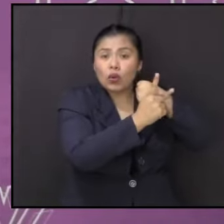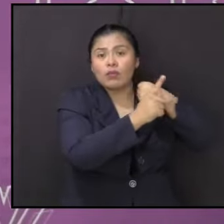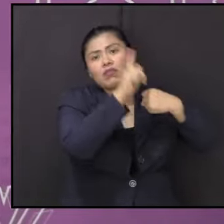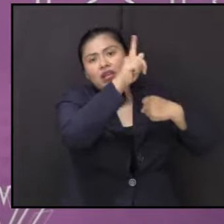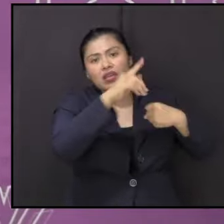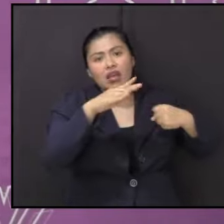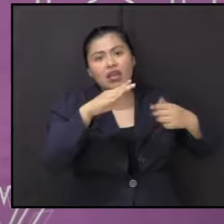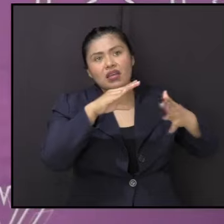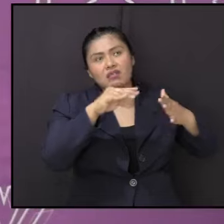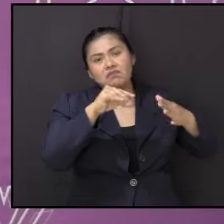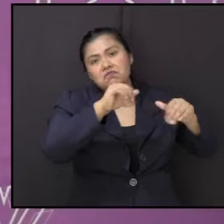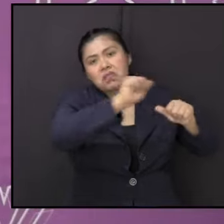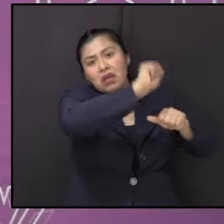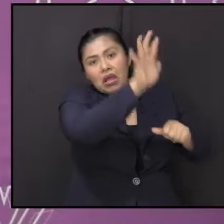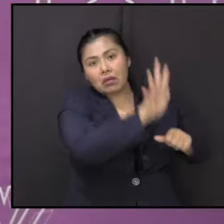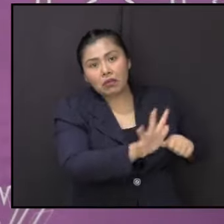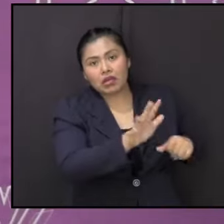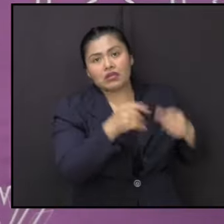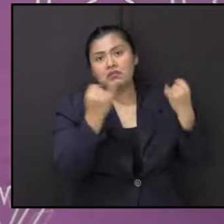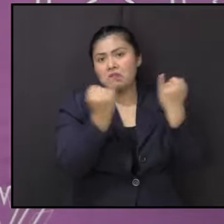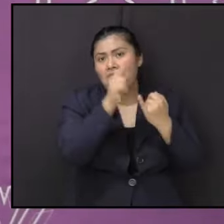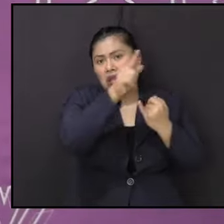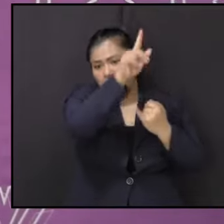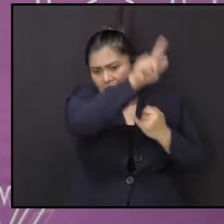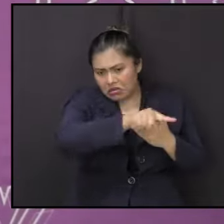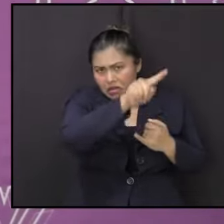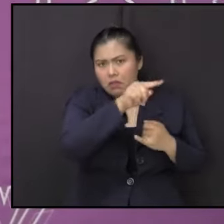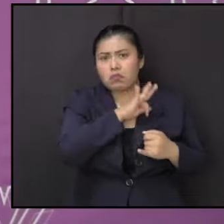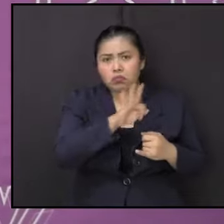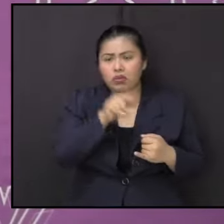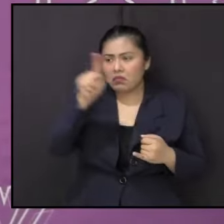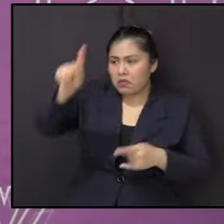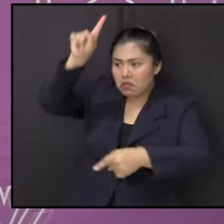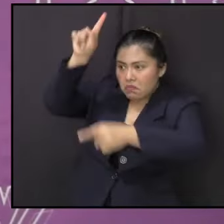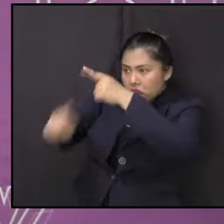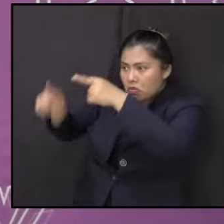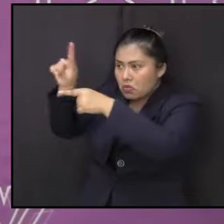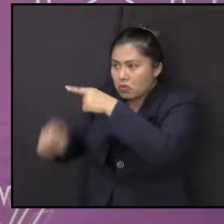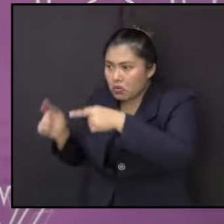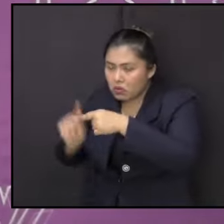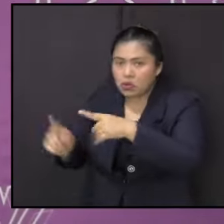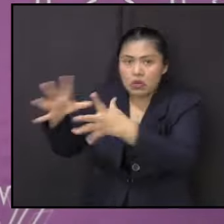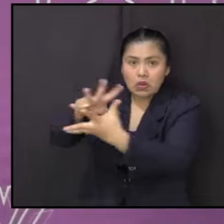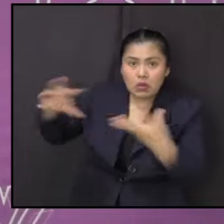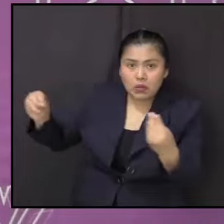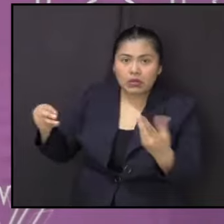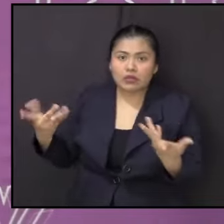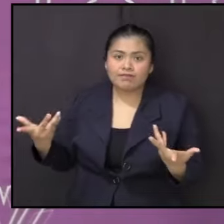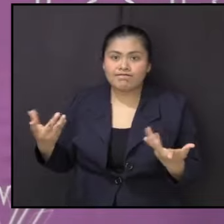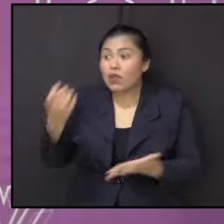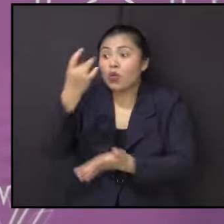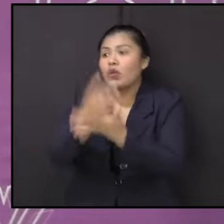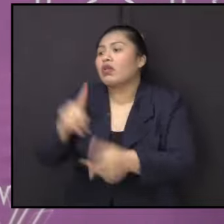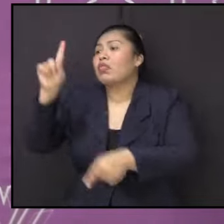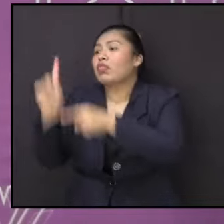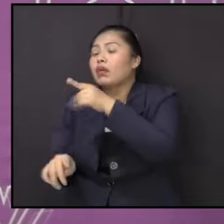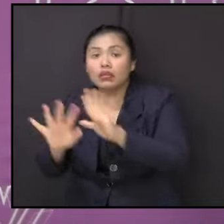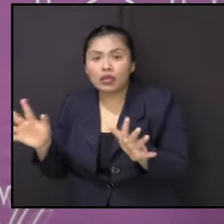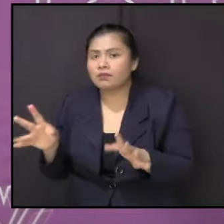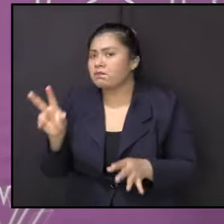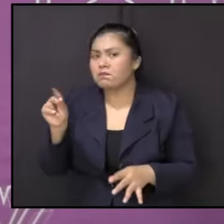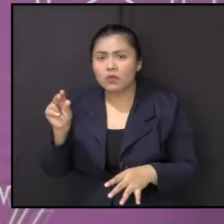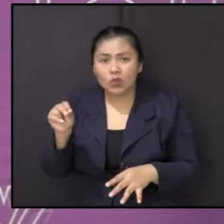a venir a quitar todo lo que está impactado, a trabajar en eso, y no nada más es quitar lo que ya está y tratar de recuperar el